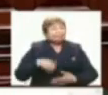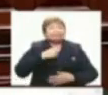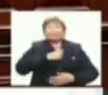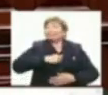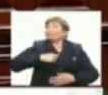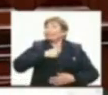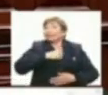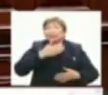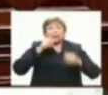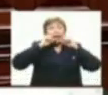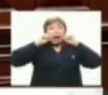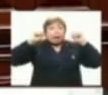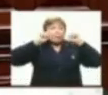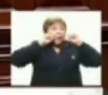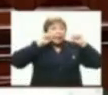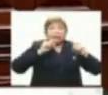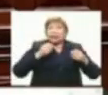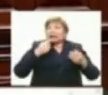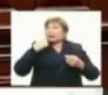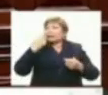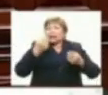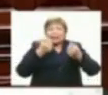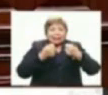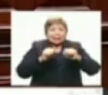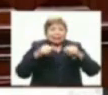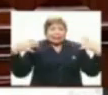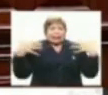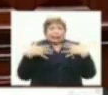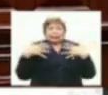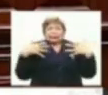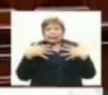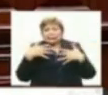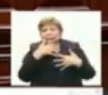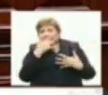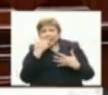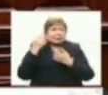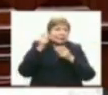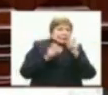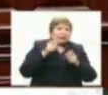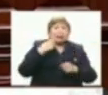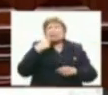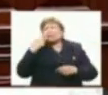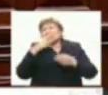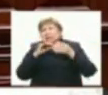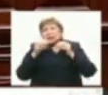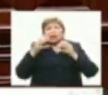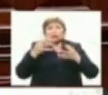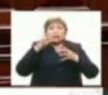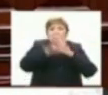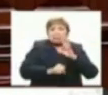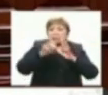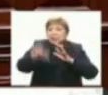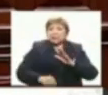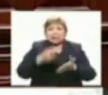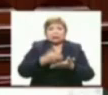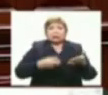Lamentablemente, durante la campaña electoral, se ha tratado de asustar a la población con el cuento que queríamos expropiar los